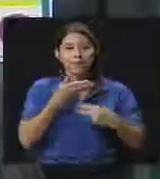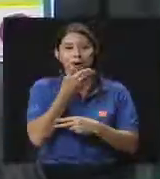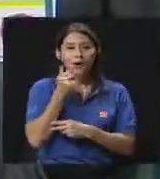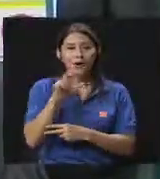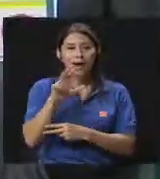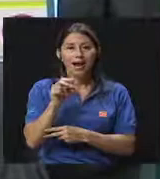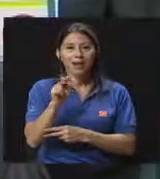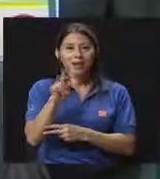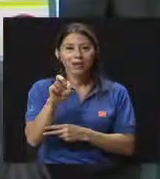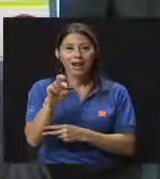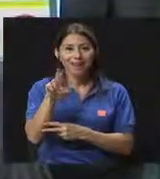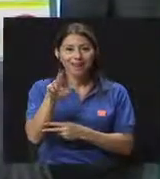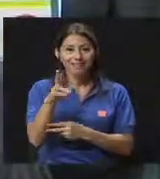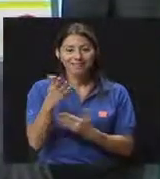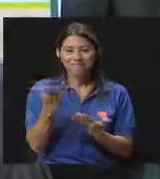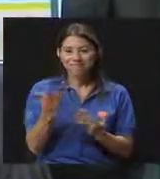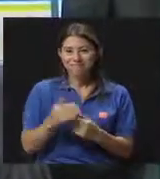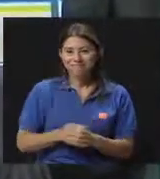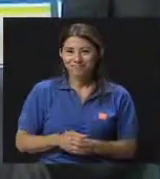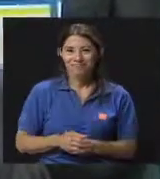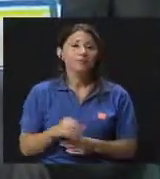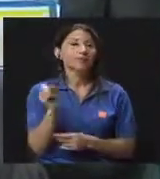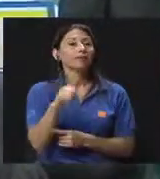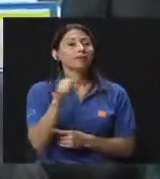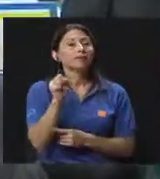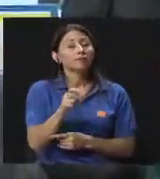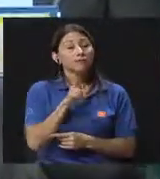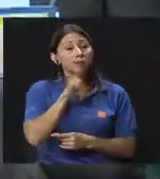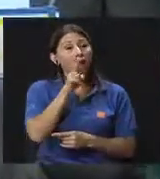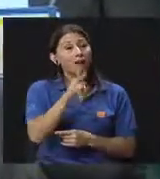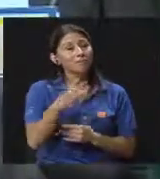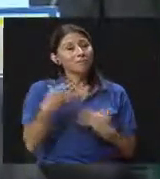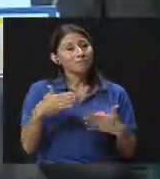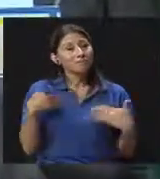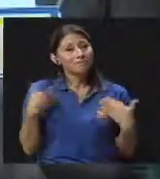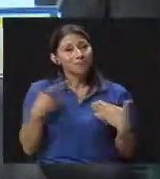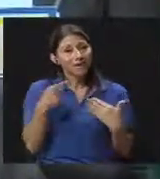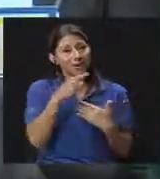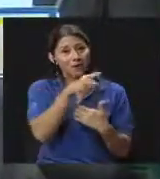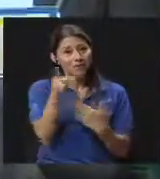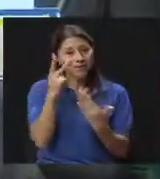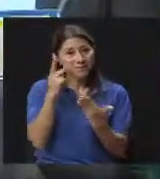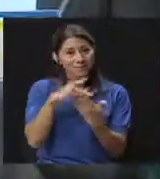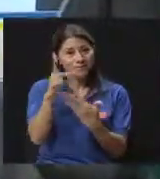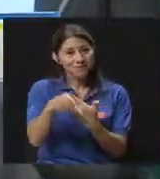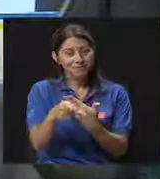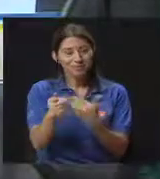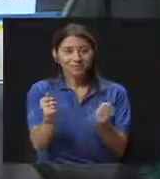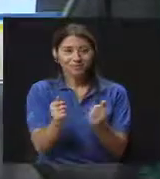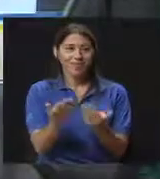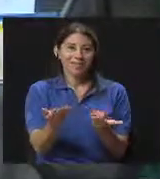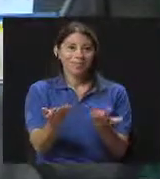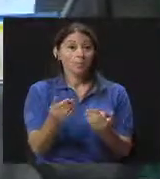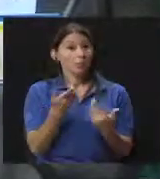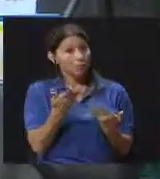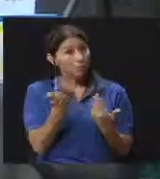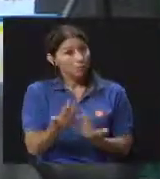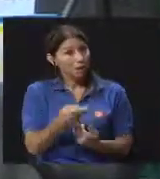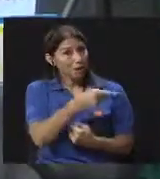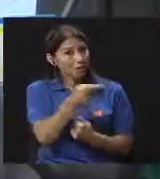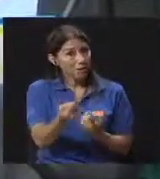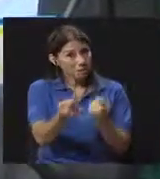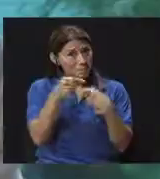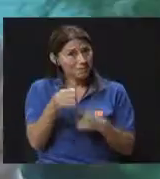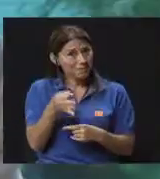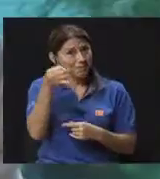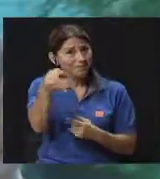canal UCR María del Mar. Así es, realmente ha sido un placer que usted nos haya acompañado también, estar con ustedes, y Lilian, esperamos que nos siga acompañando,